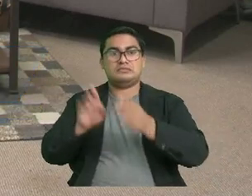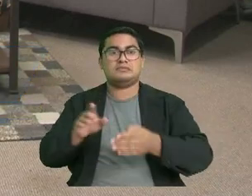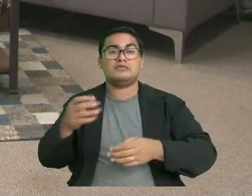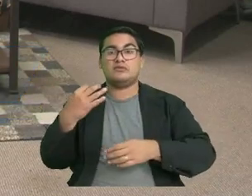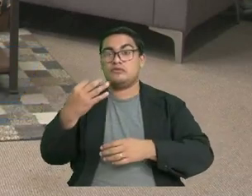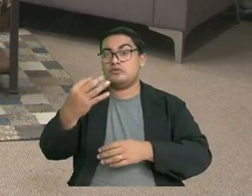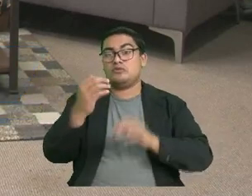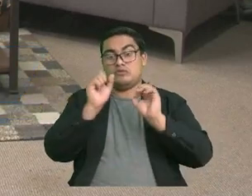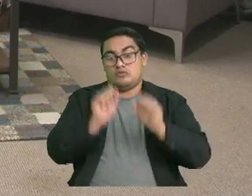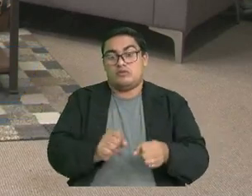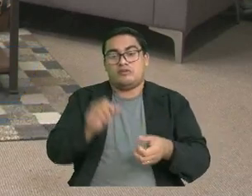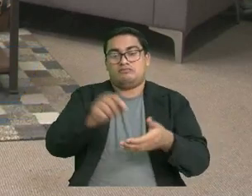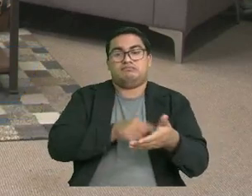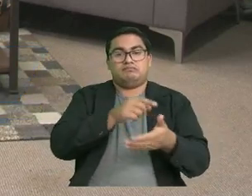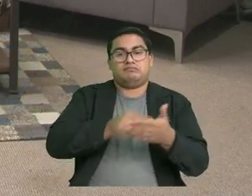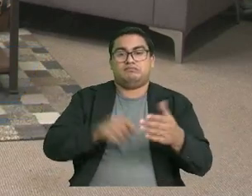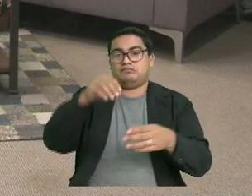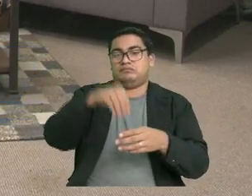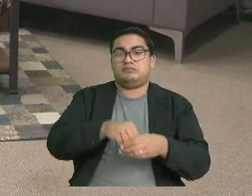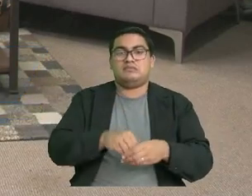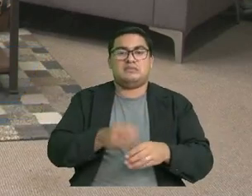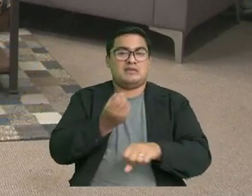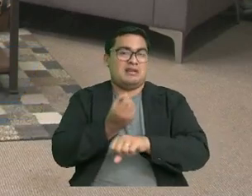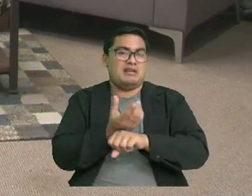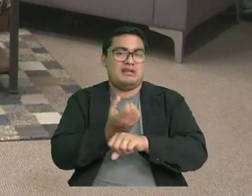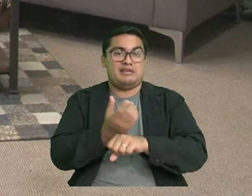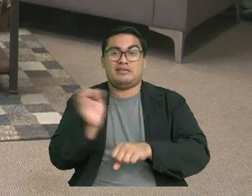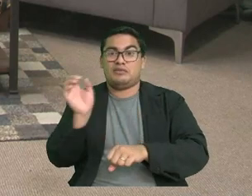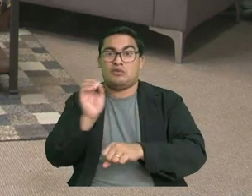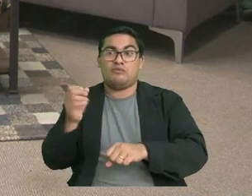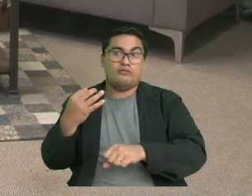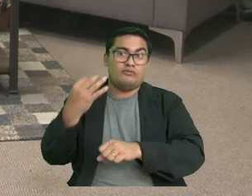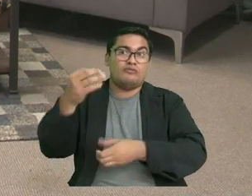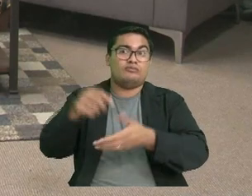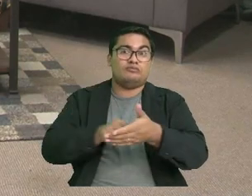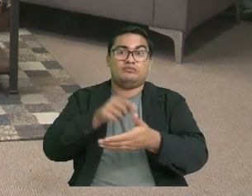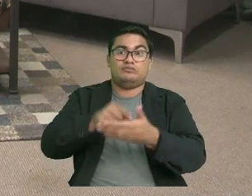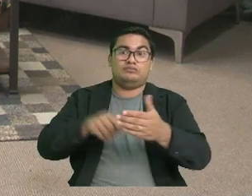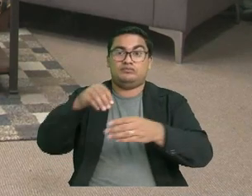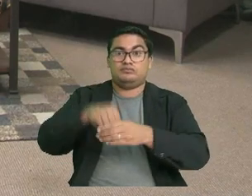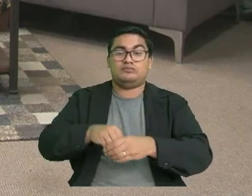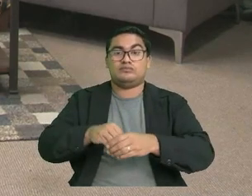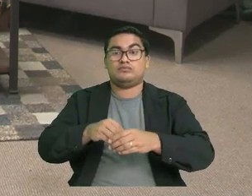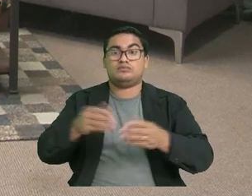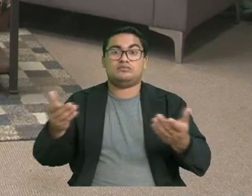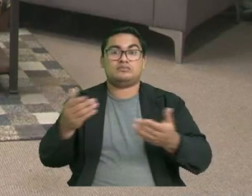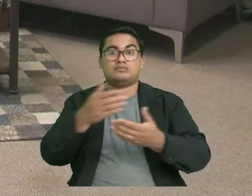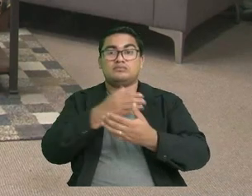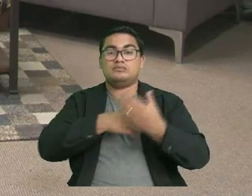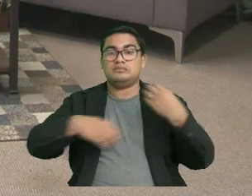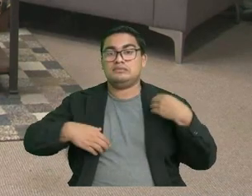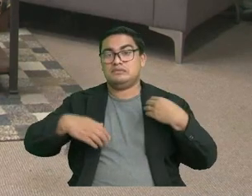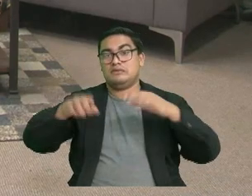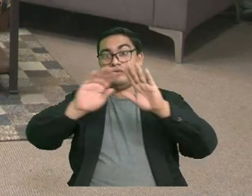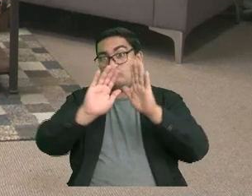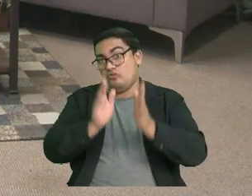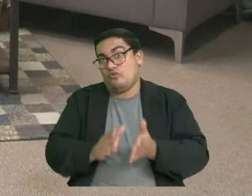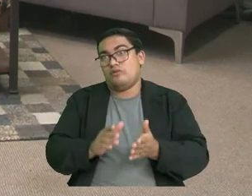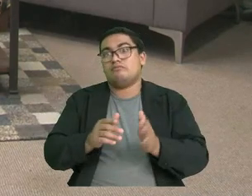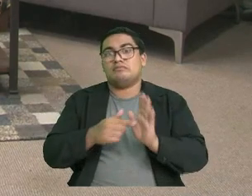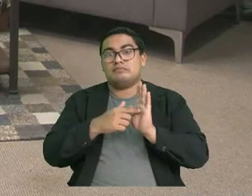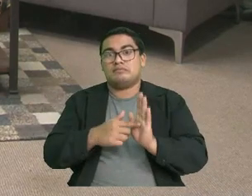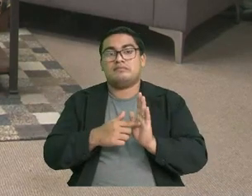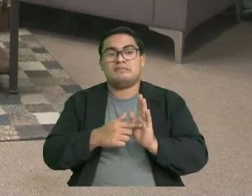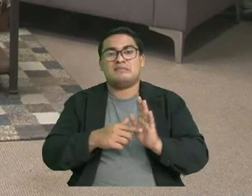candidatura para elección, claro, de cargos públicos. Pero además en espacios de toma de decisión. Claro, claro. Que eso es importante, que las mujeres estamos donde se